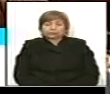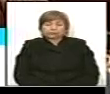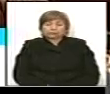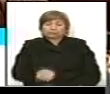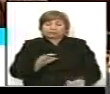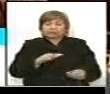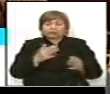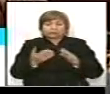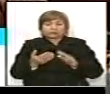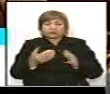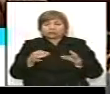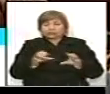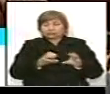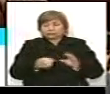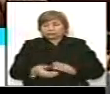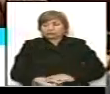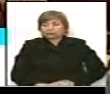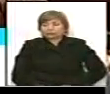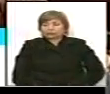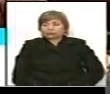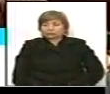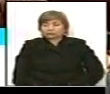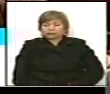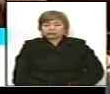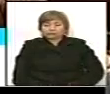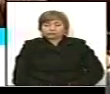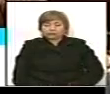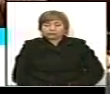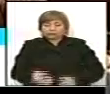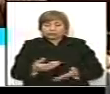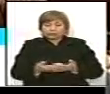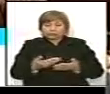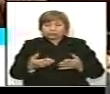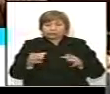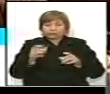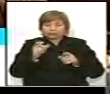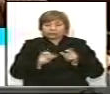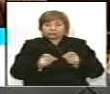morir sin haberlo hecho? Hay personas